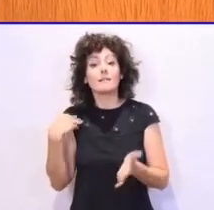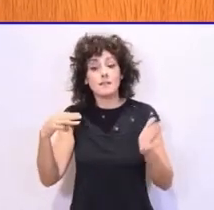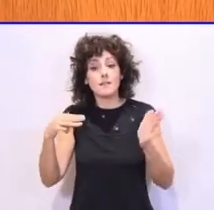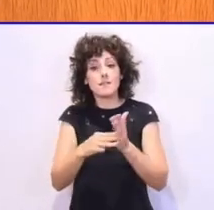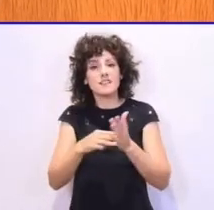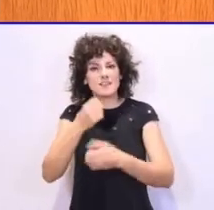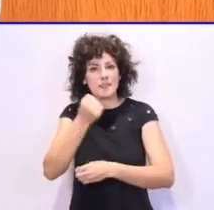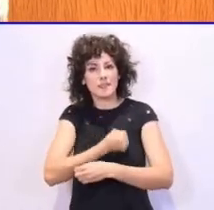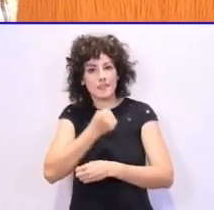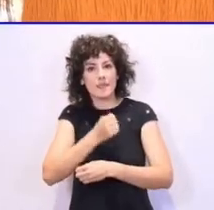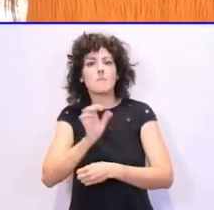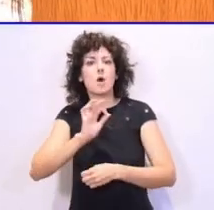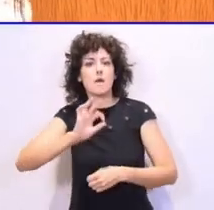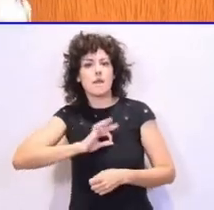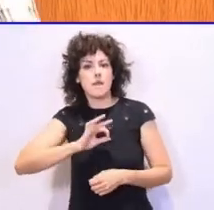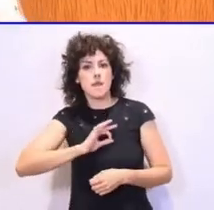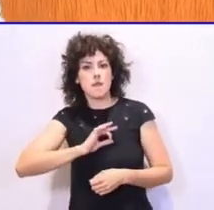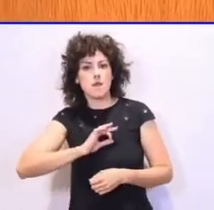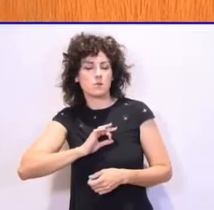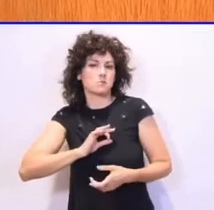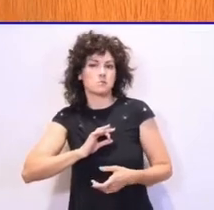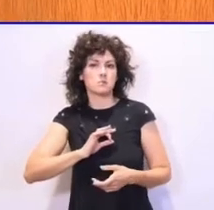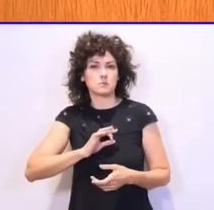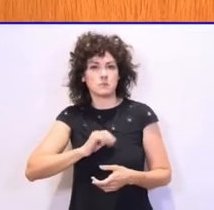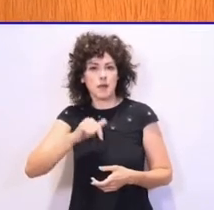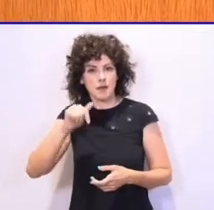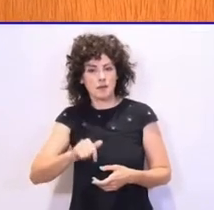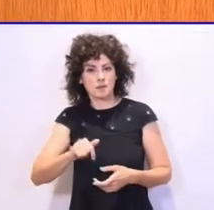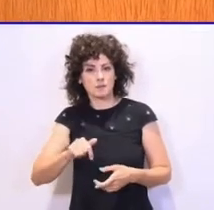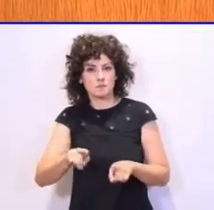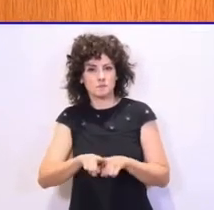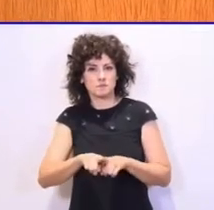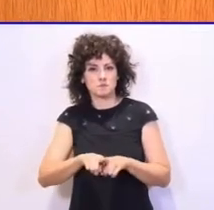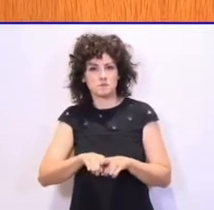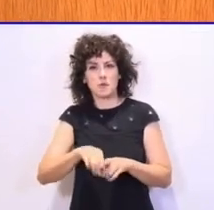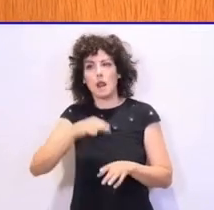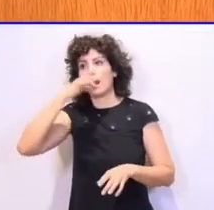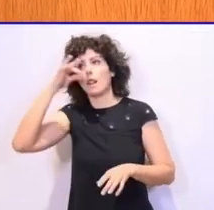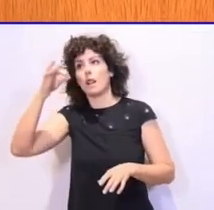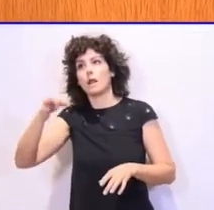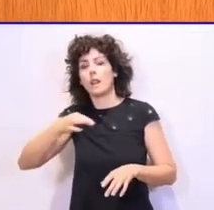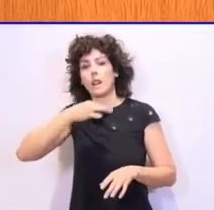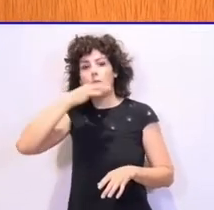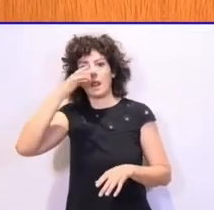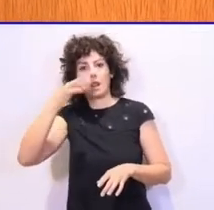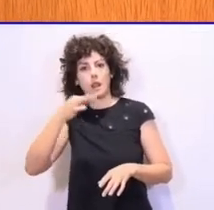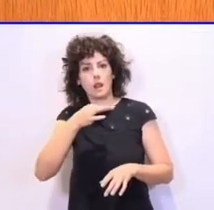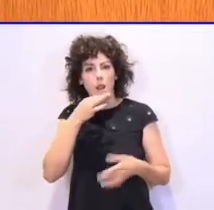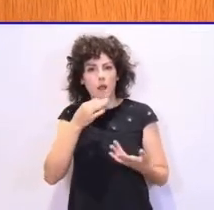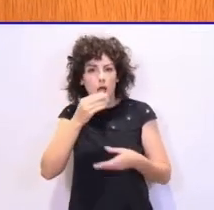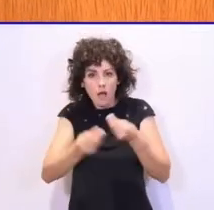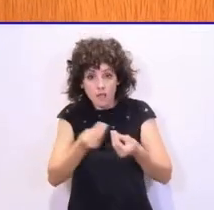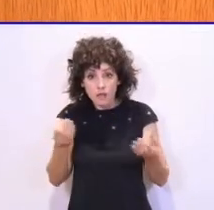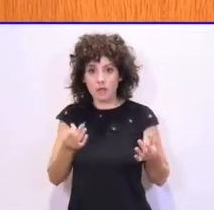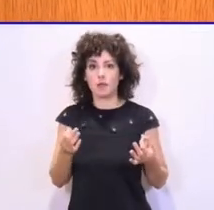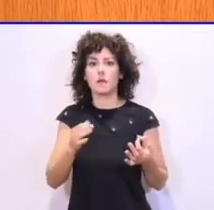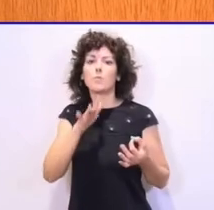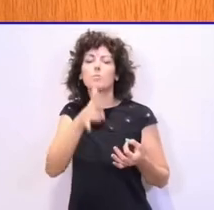diciembre o de enero en vez de hacer en vez de hacer afirmaciones grandilocuentes qué es lo que debiéramos hacer por